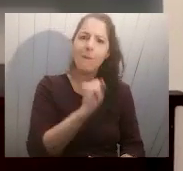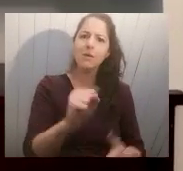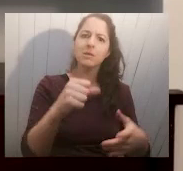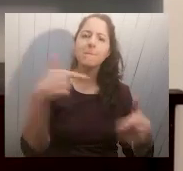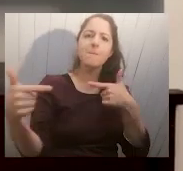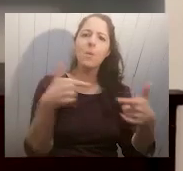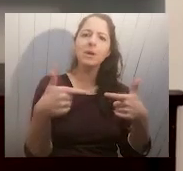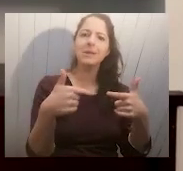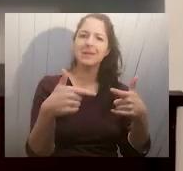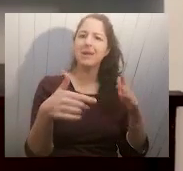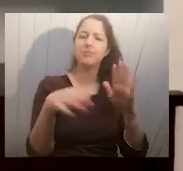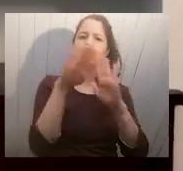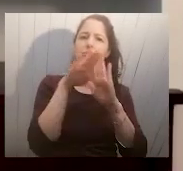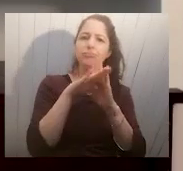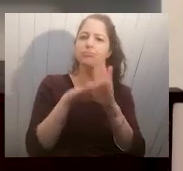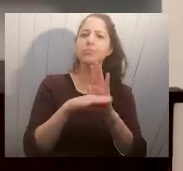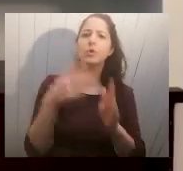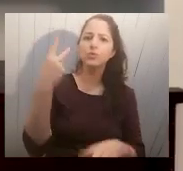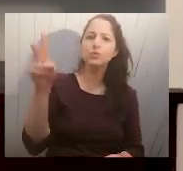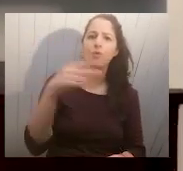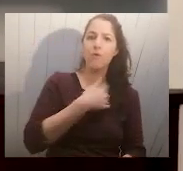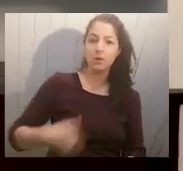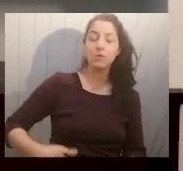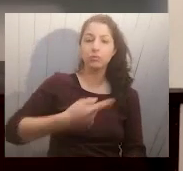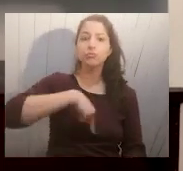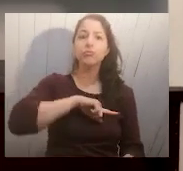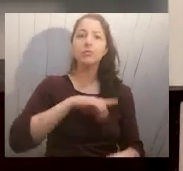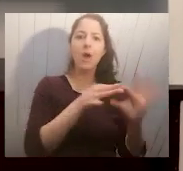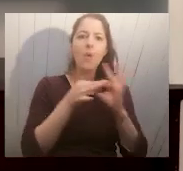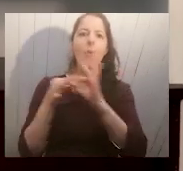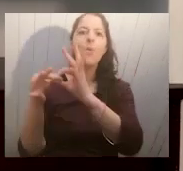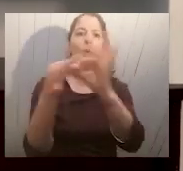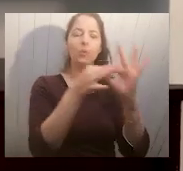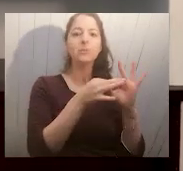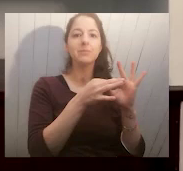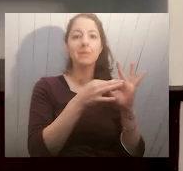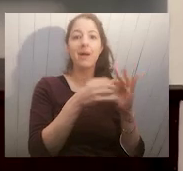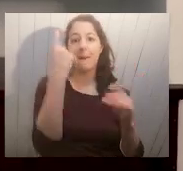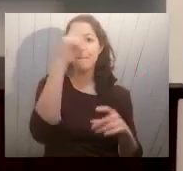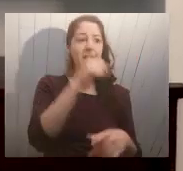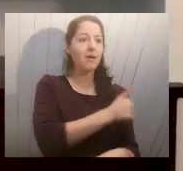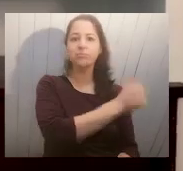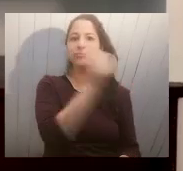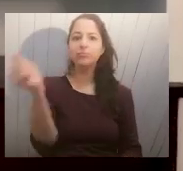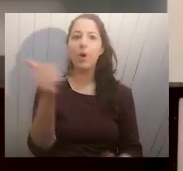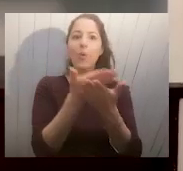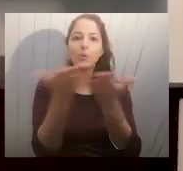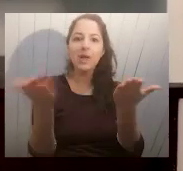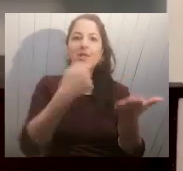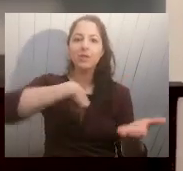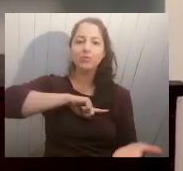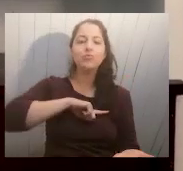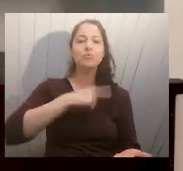políticas criminales de sus propios gobiernos. Estamos juntas, juntes. Por nosotras, por ustedes y por las que ya no